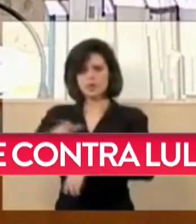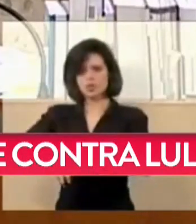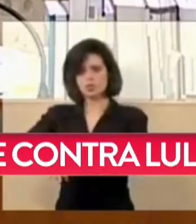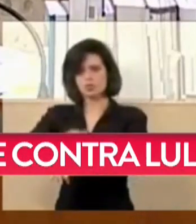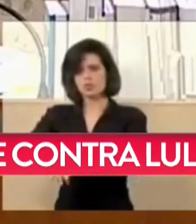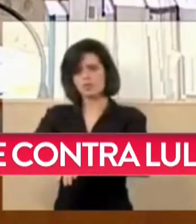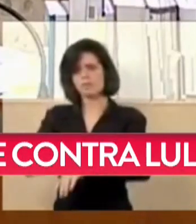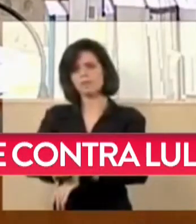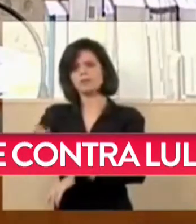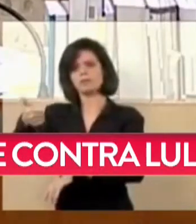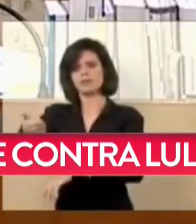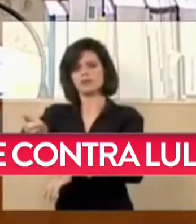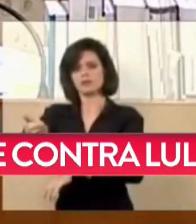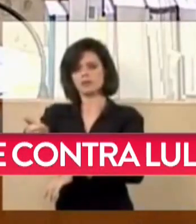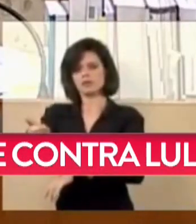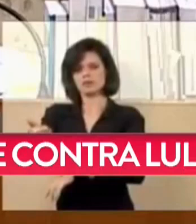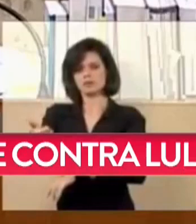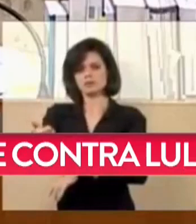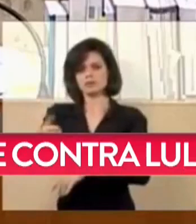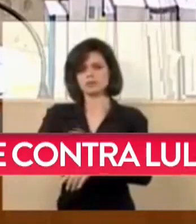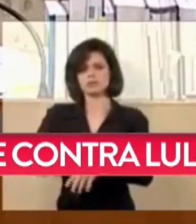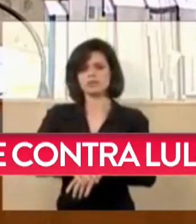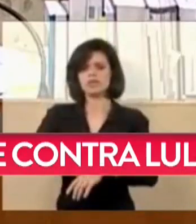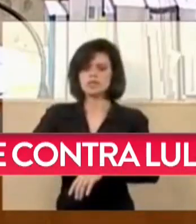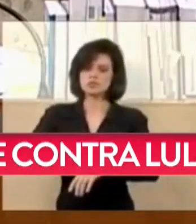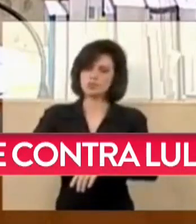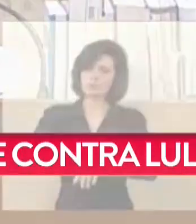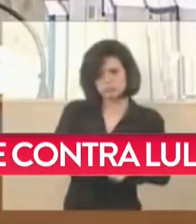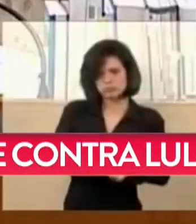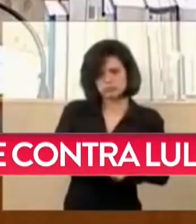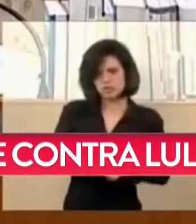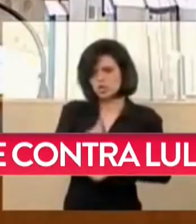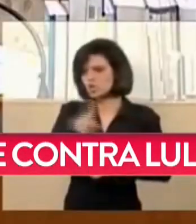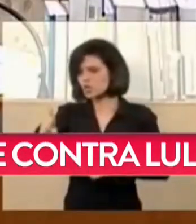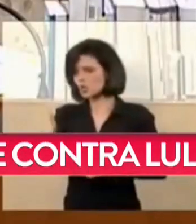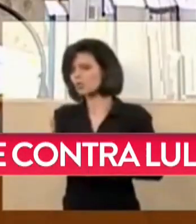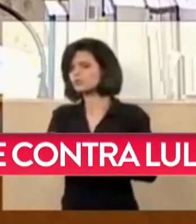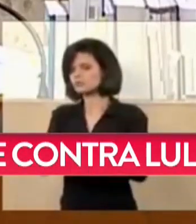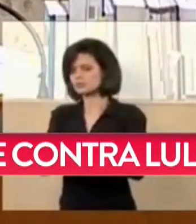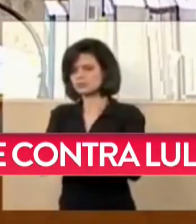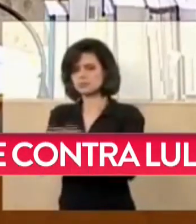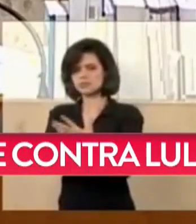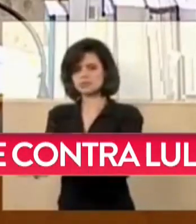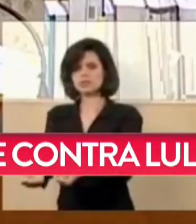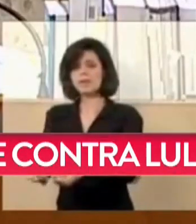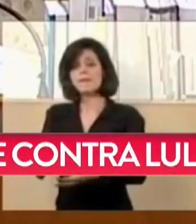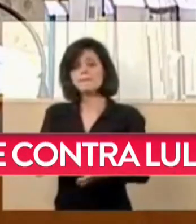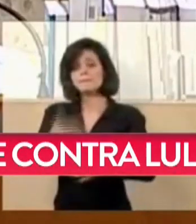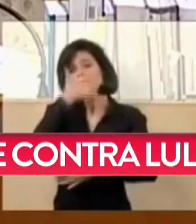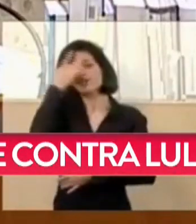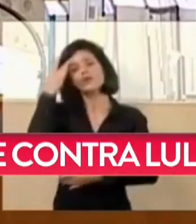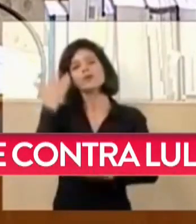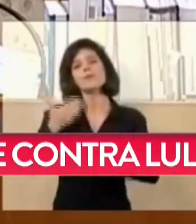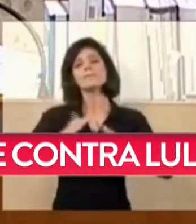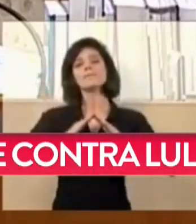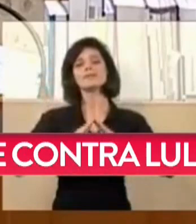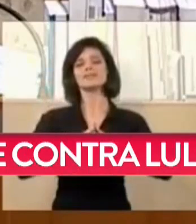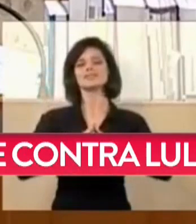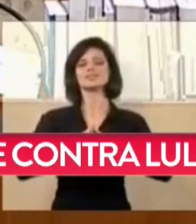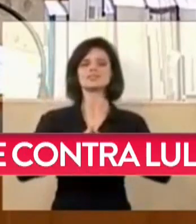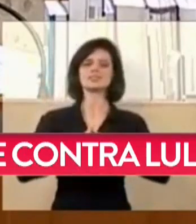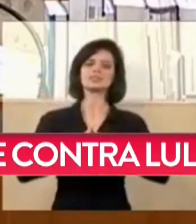ofrecidas en éste tras el dramático cuadro personas que viven en tratamiento y de alguna forma